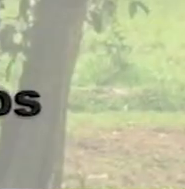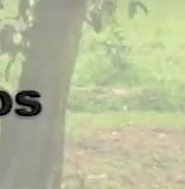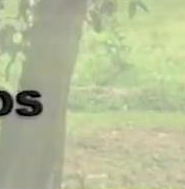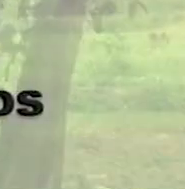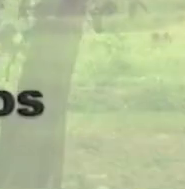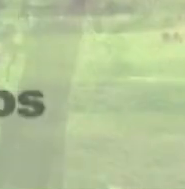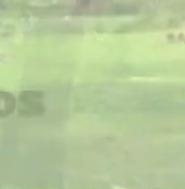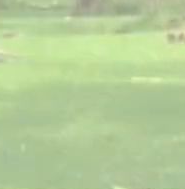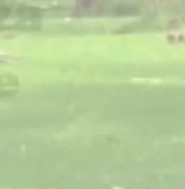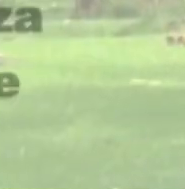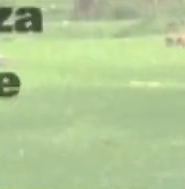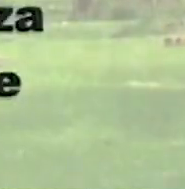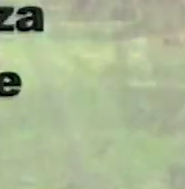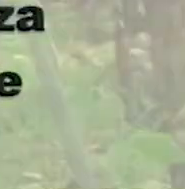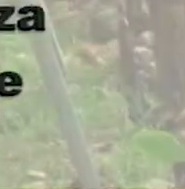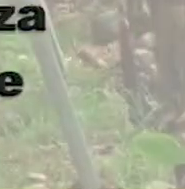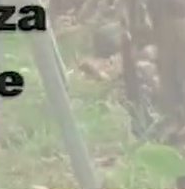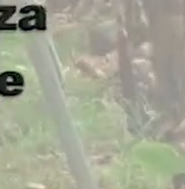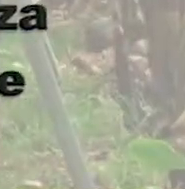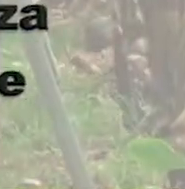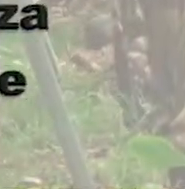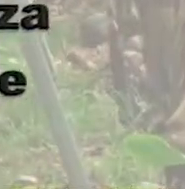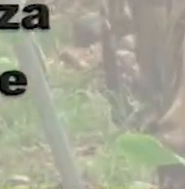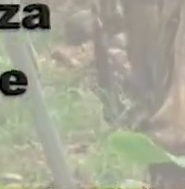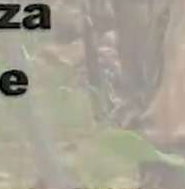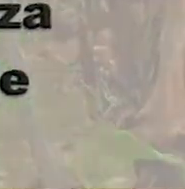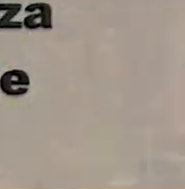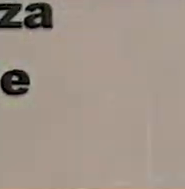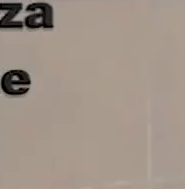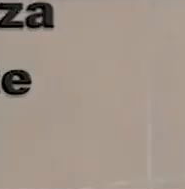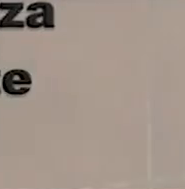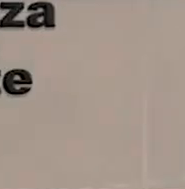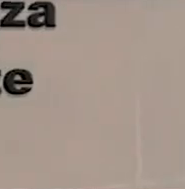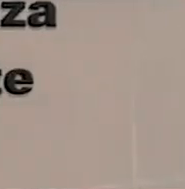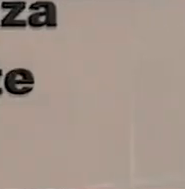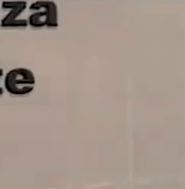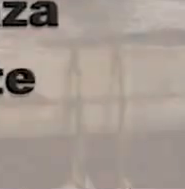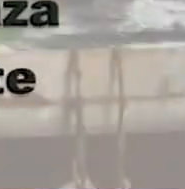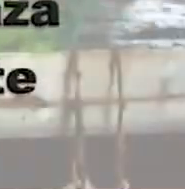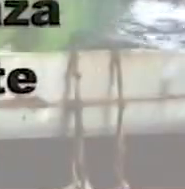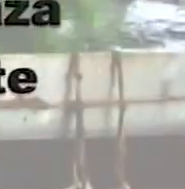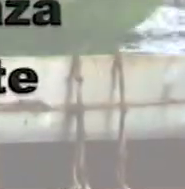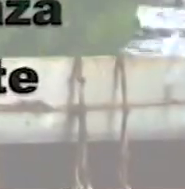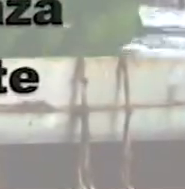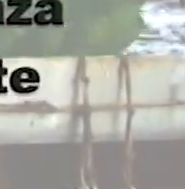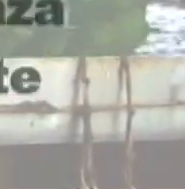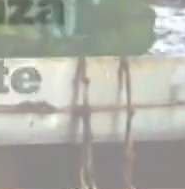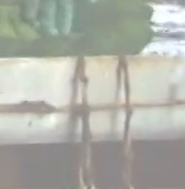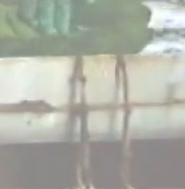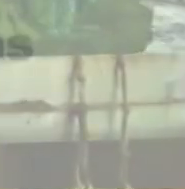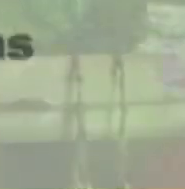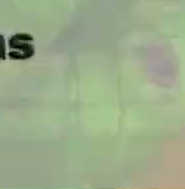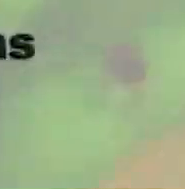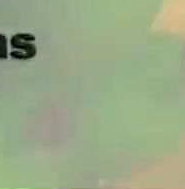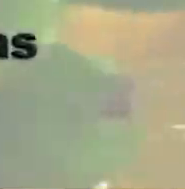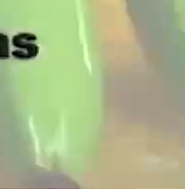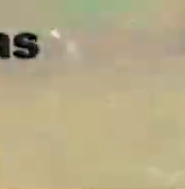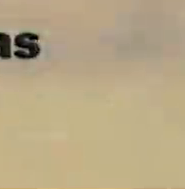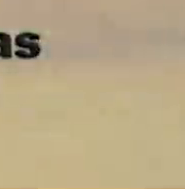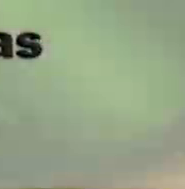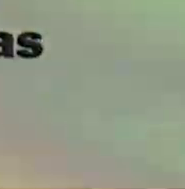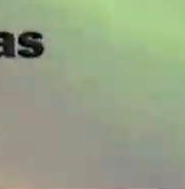cultivos. El ingreso del hongo Fusarium raza 4 tropical provocaría una fuerte pérdida de empleos y